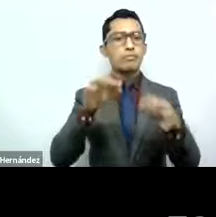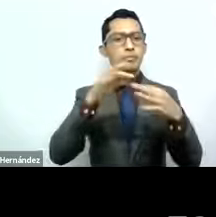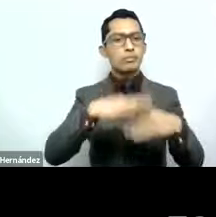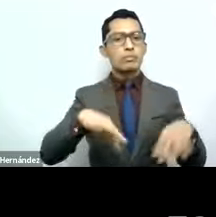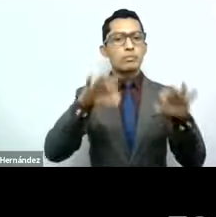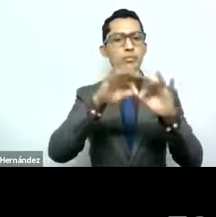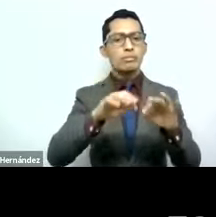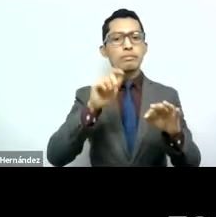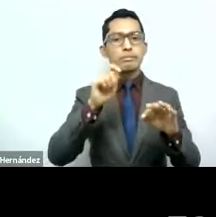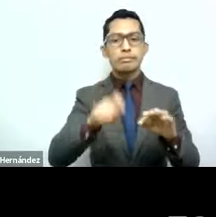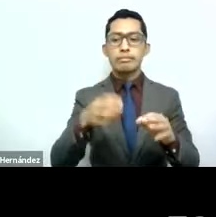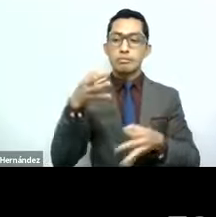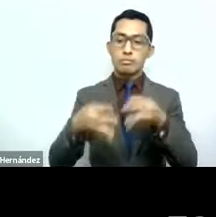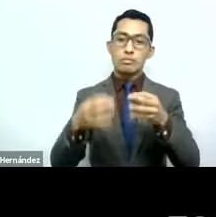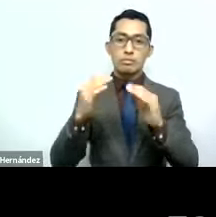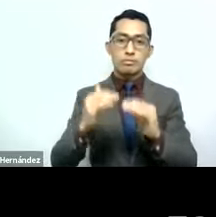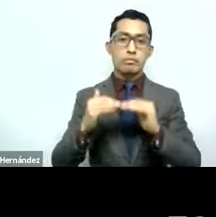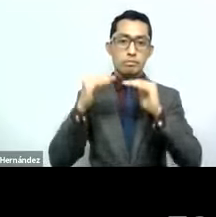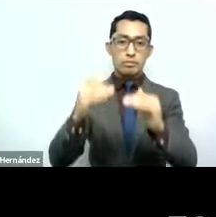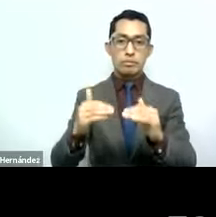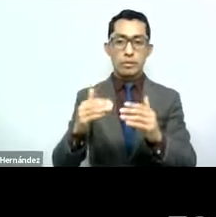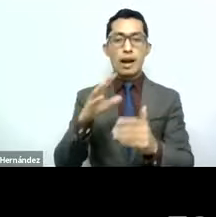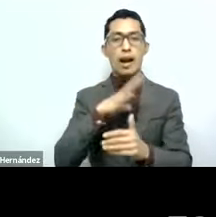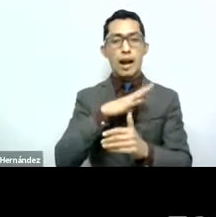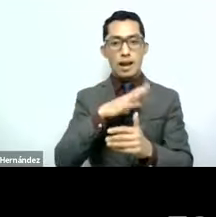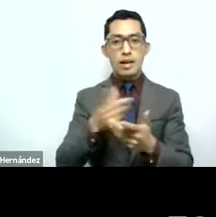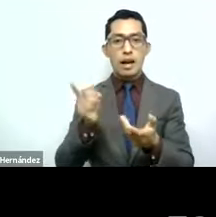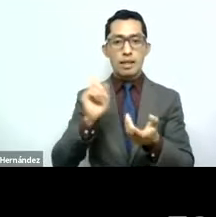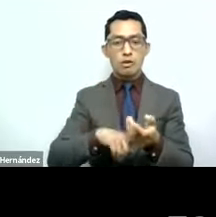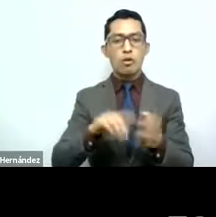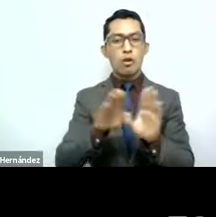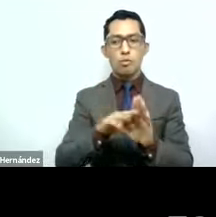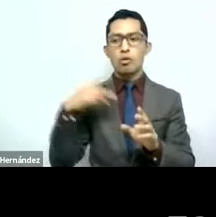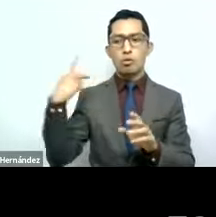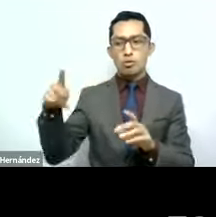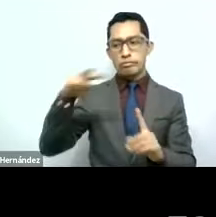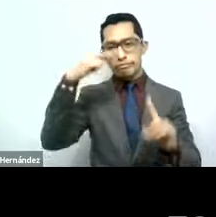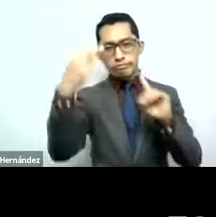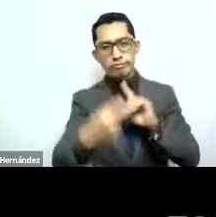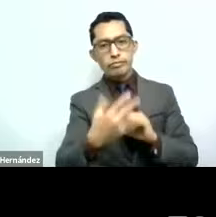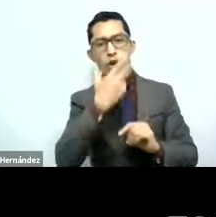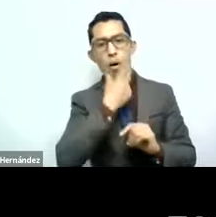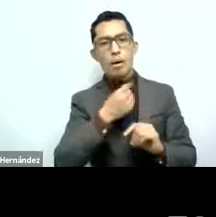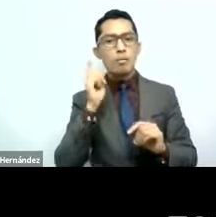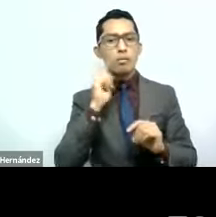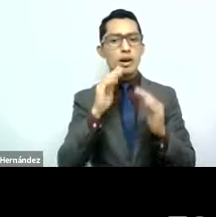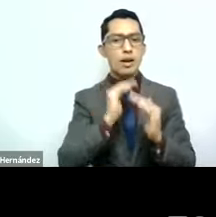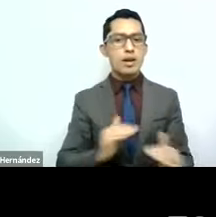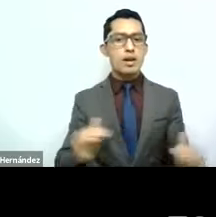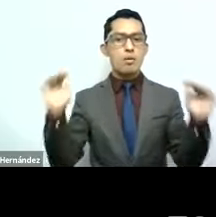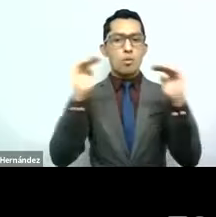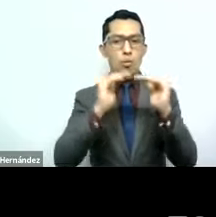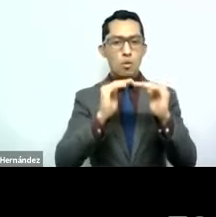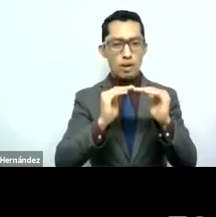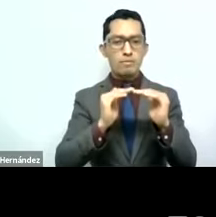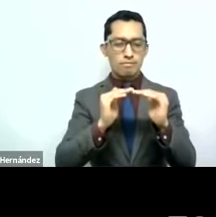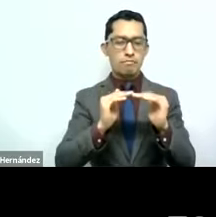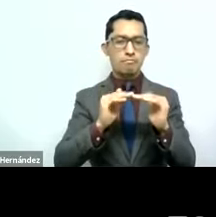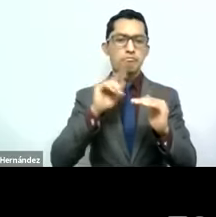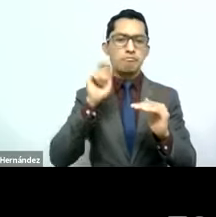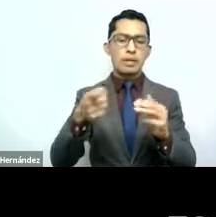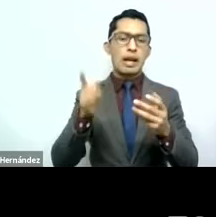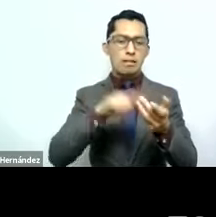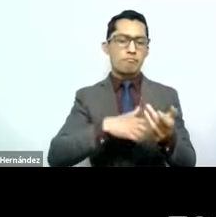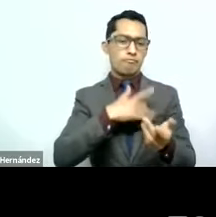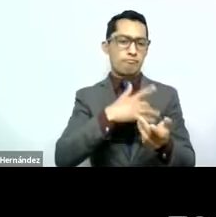la Corte tiene una concepción de la igualdad que es sustantiva. Entonces,